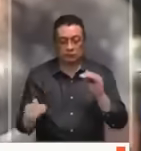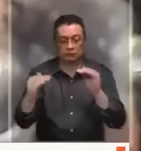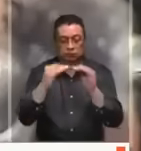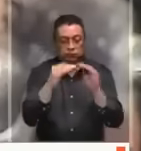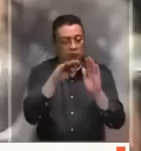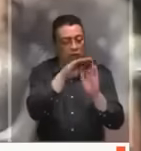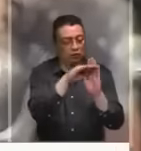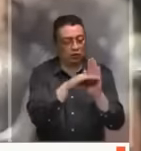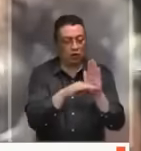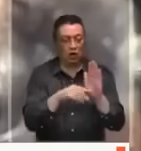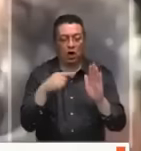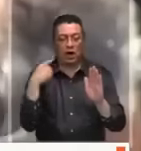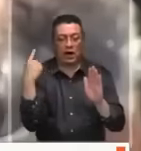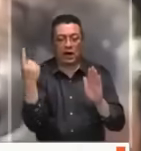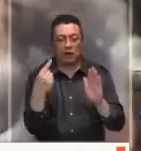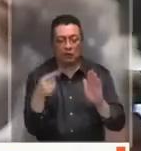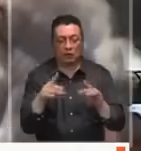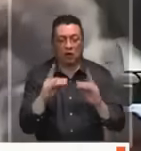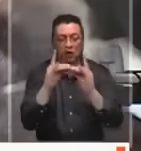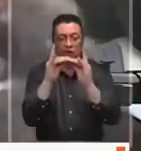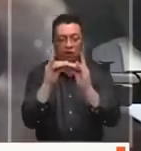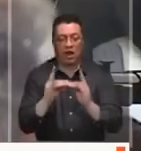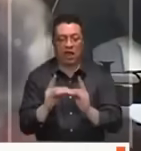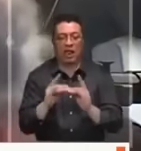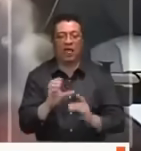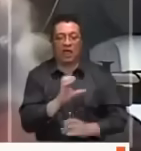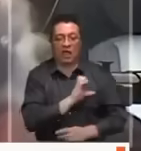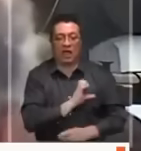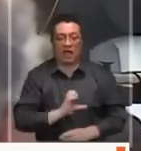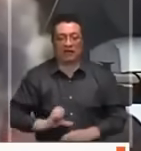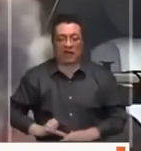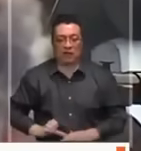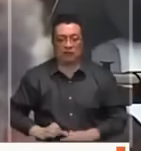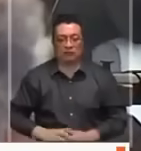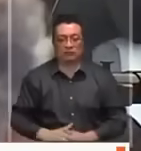protocolo nacional en un funeral de Estado.